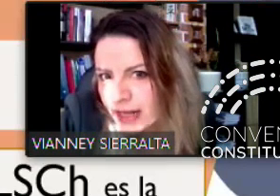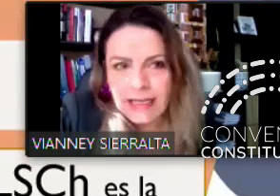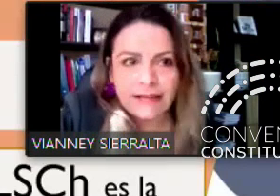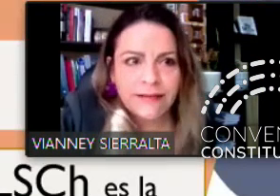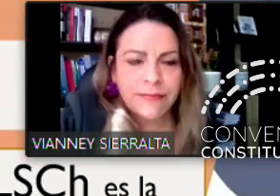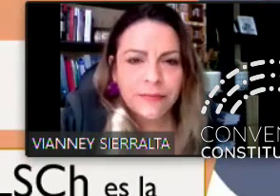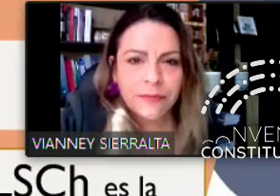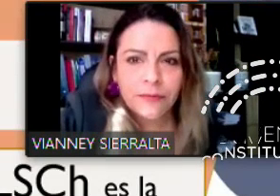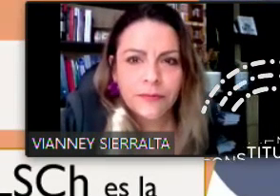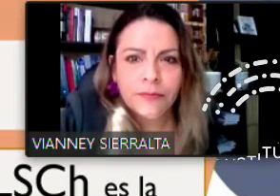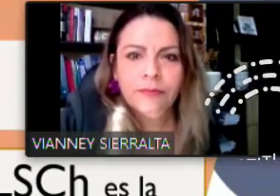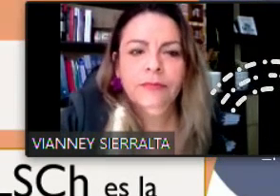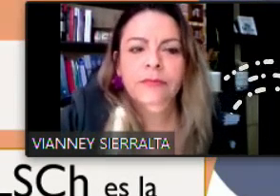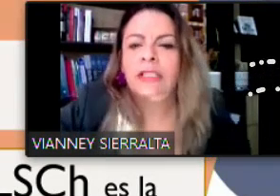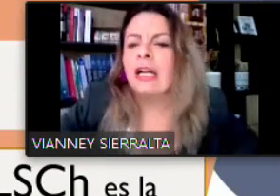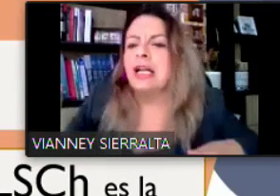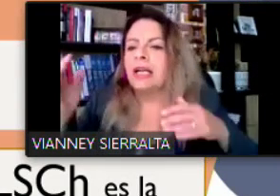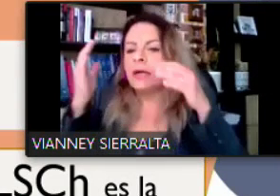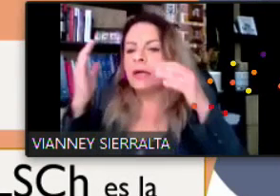Bien.